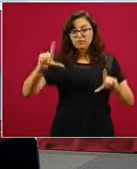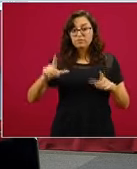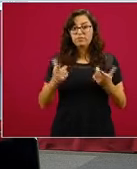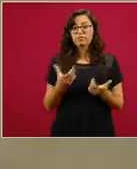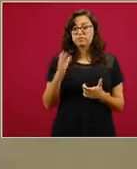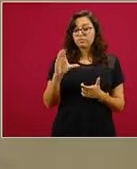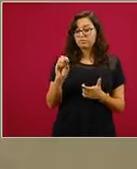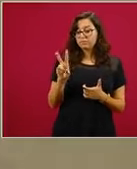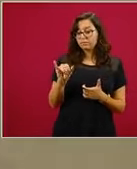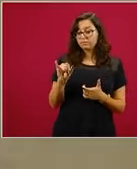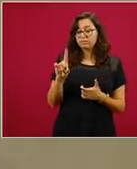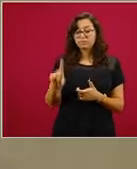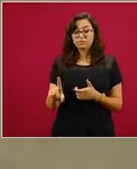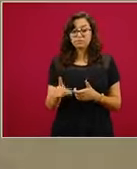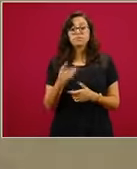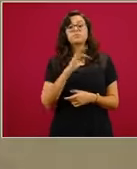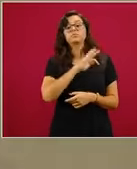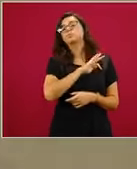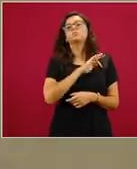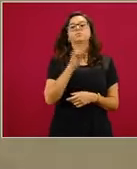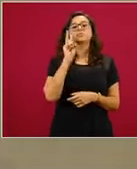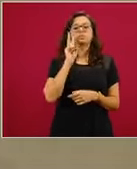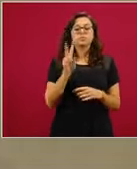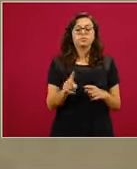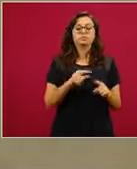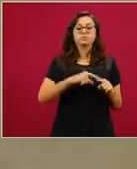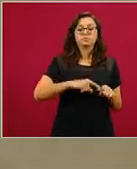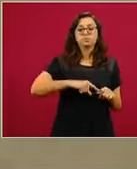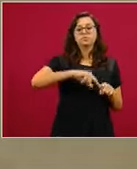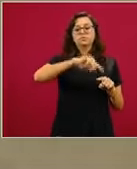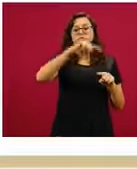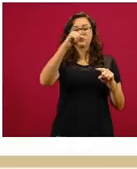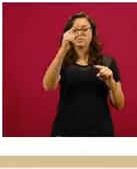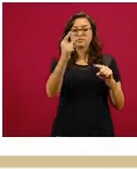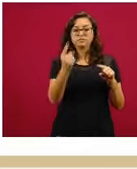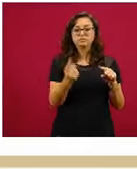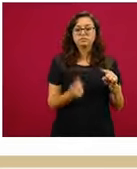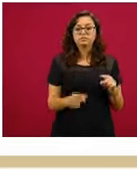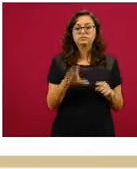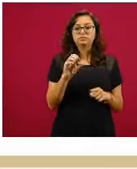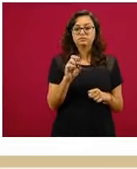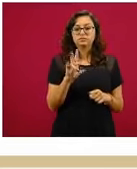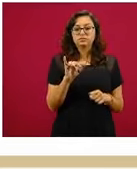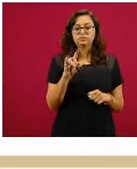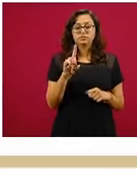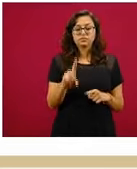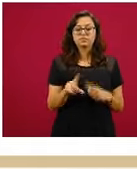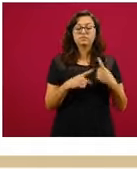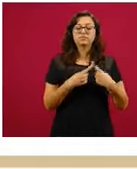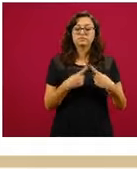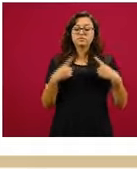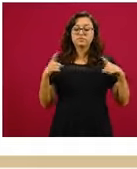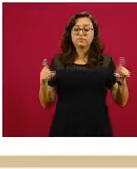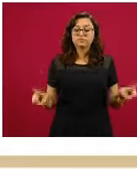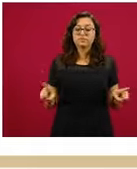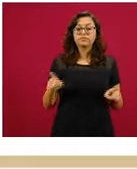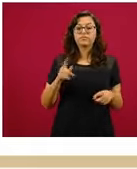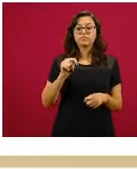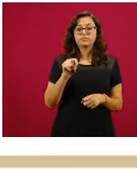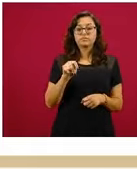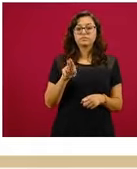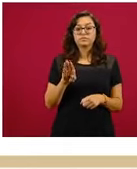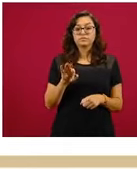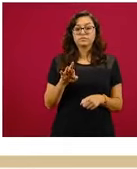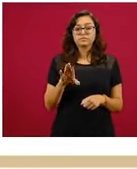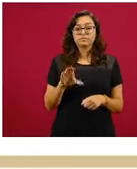COVID. Ustedes vean cómo es la curva, la presencia de los casos de COVID versus la curva de la presencia de los casos de